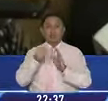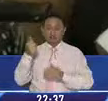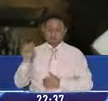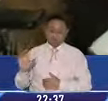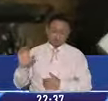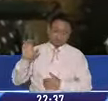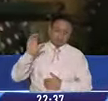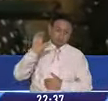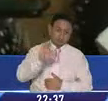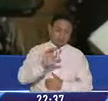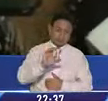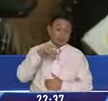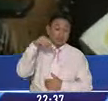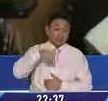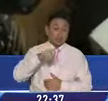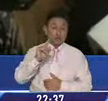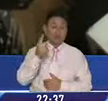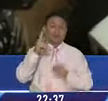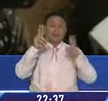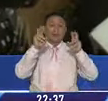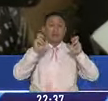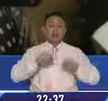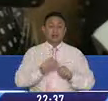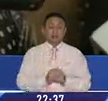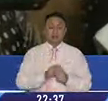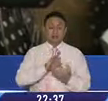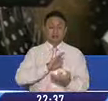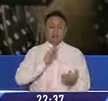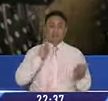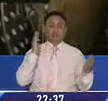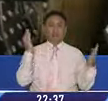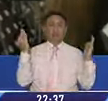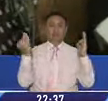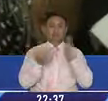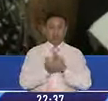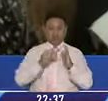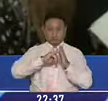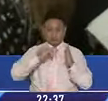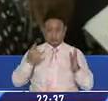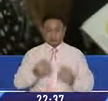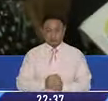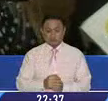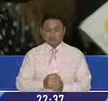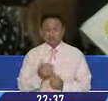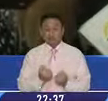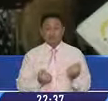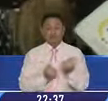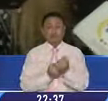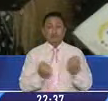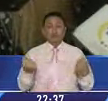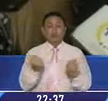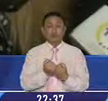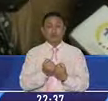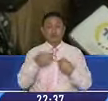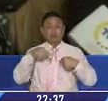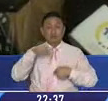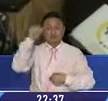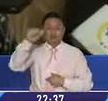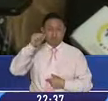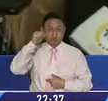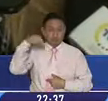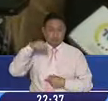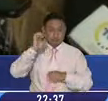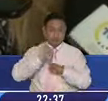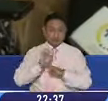En este momento vamos a abordar únicamente el tema de transformación digital y el fortalecimiento, la potenciación del sector audiovisual en nuestro